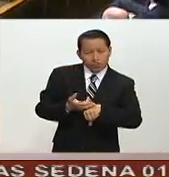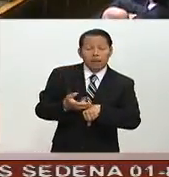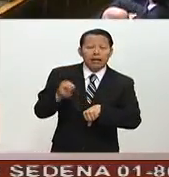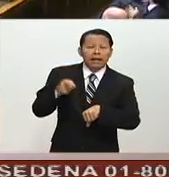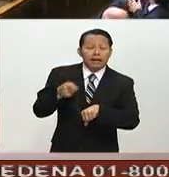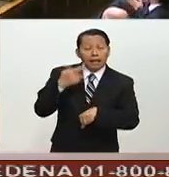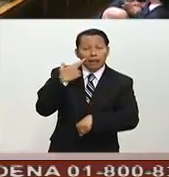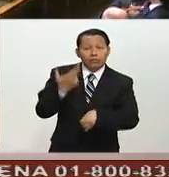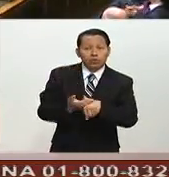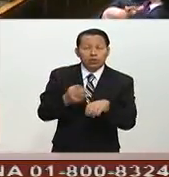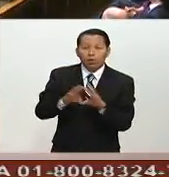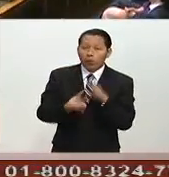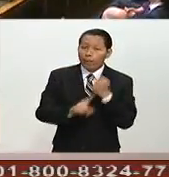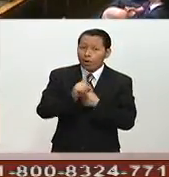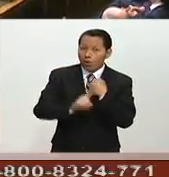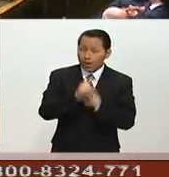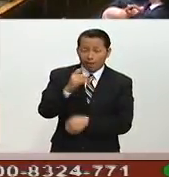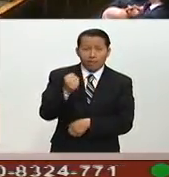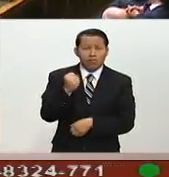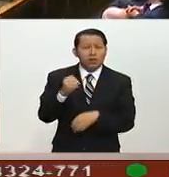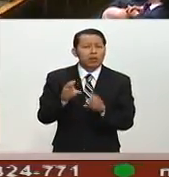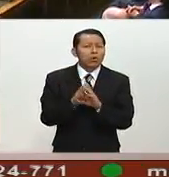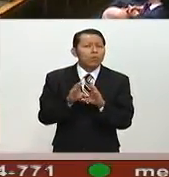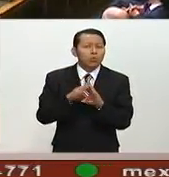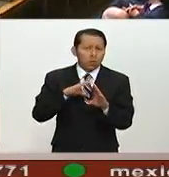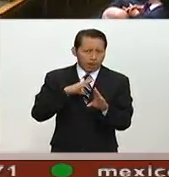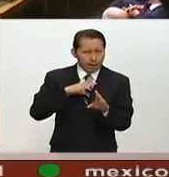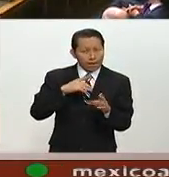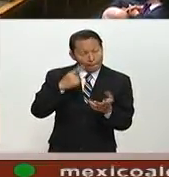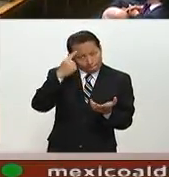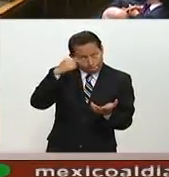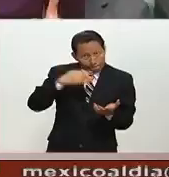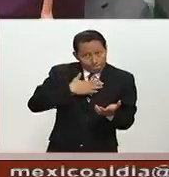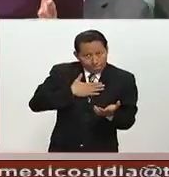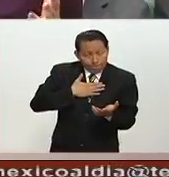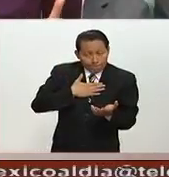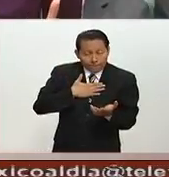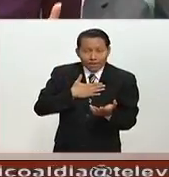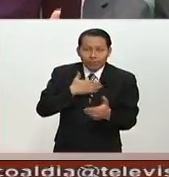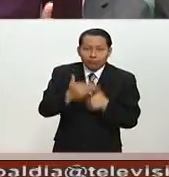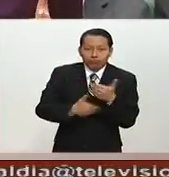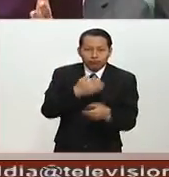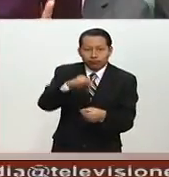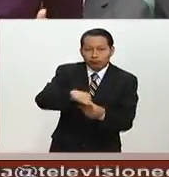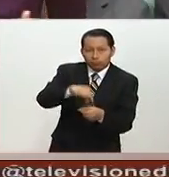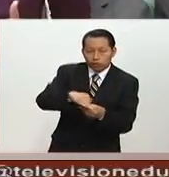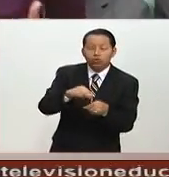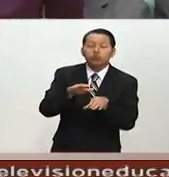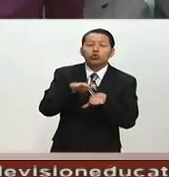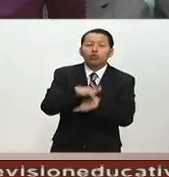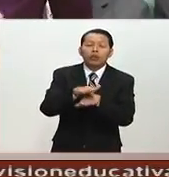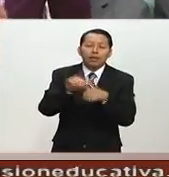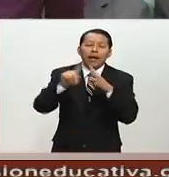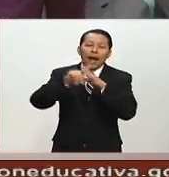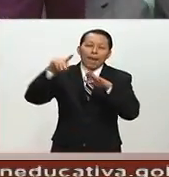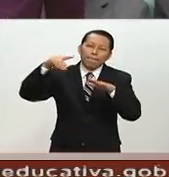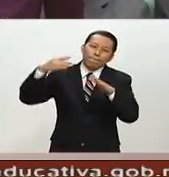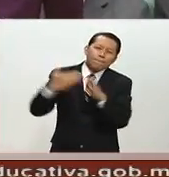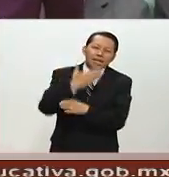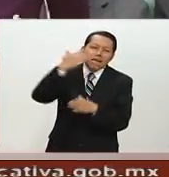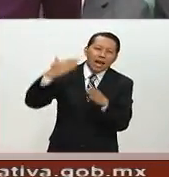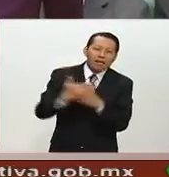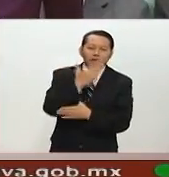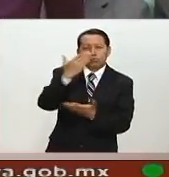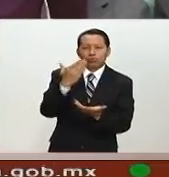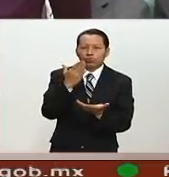gestionar también el problema muy agudo, que de hecho para mí fue el que dio origen al referéndum, el tema de la migración ilegal. Entonces,